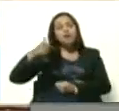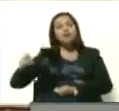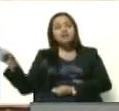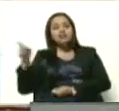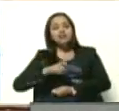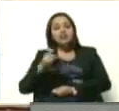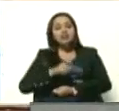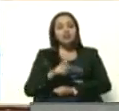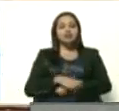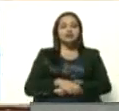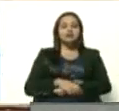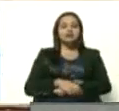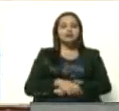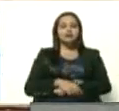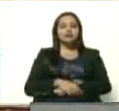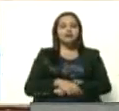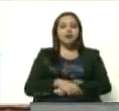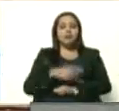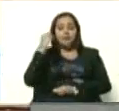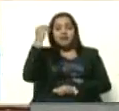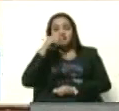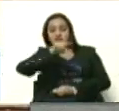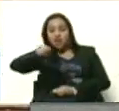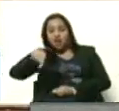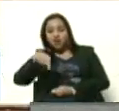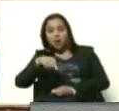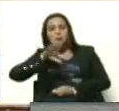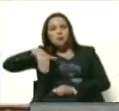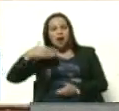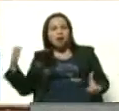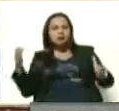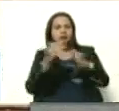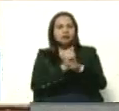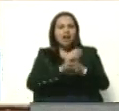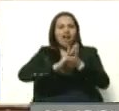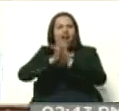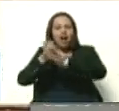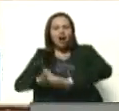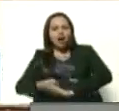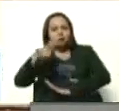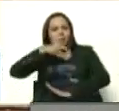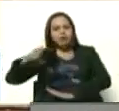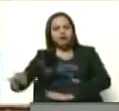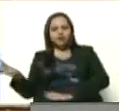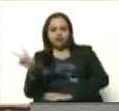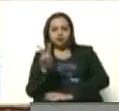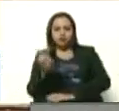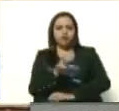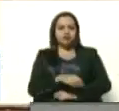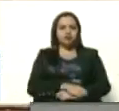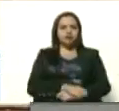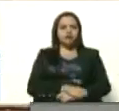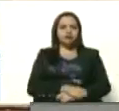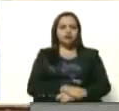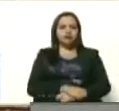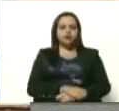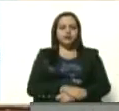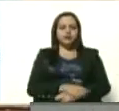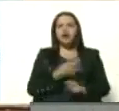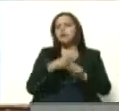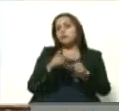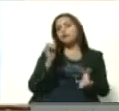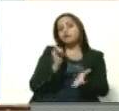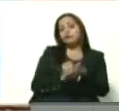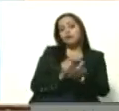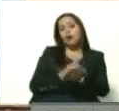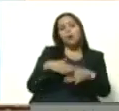necesita, iban a lograr doblegar al pueblo de Venezuela. Y fíjense cuál